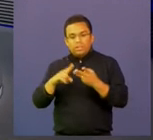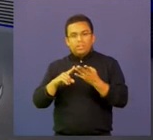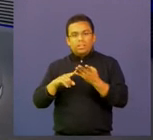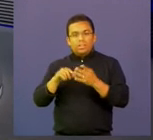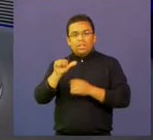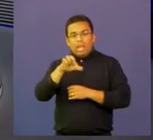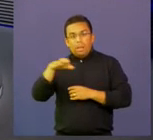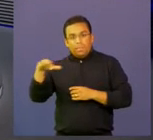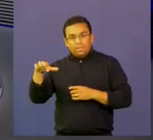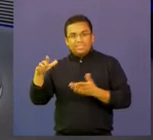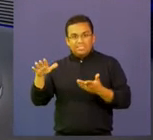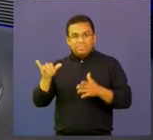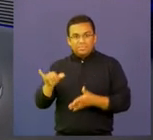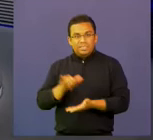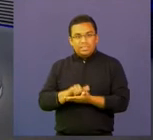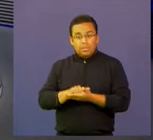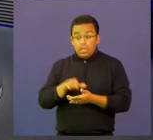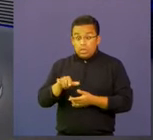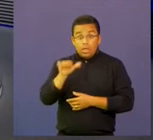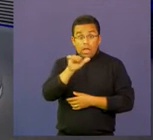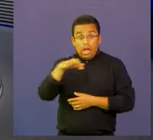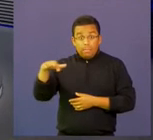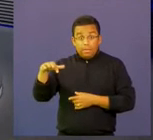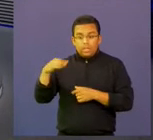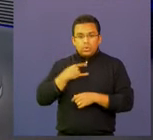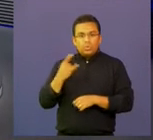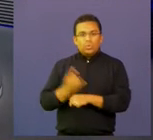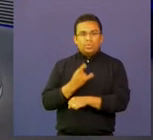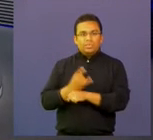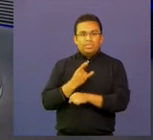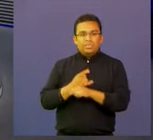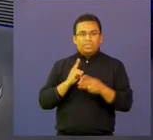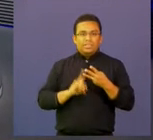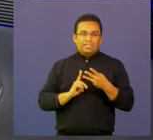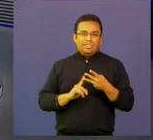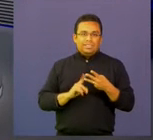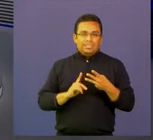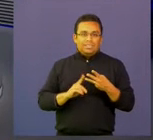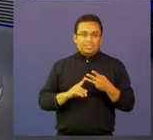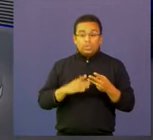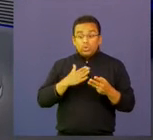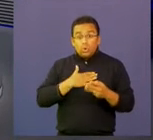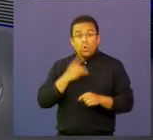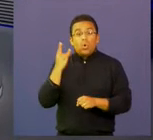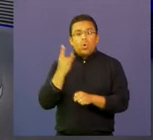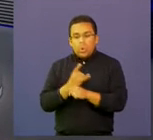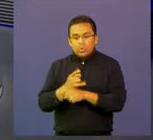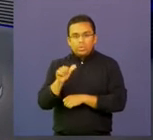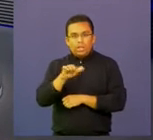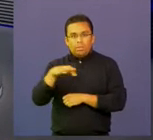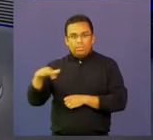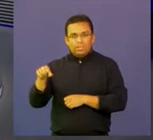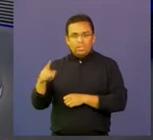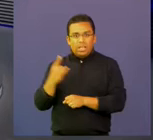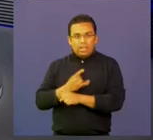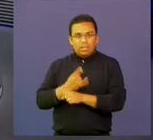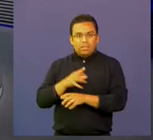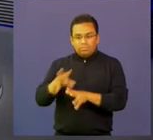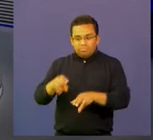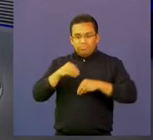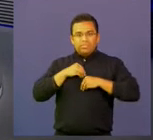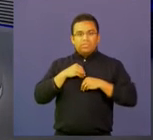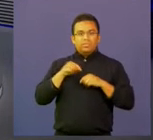aplicaciones. Y la gente que use esas aplicaciones, que es el tercer componente, es que la gente apropie esas